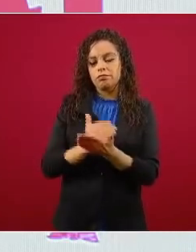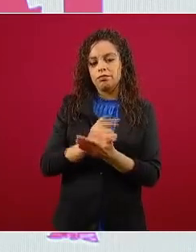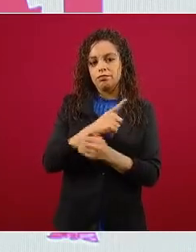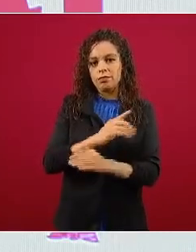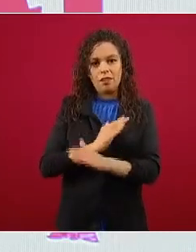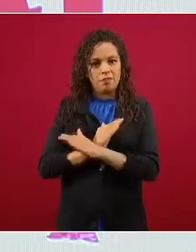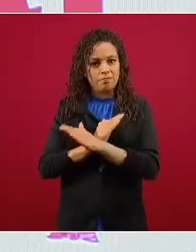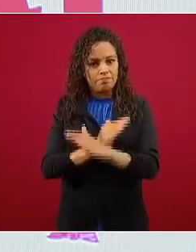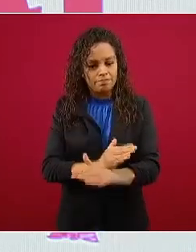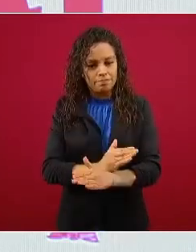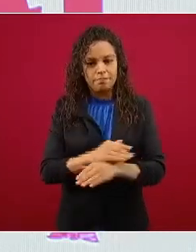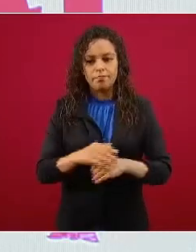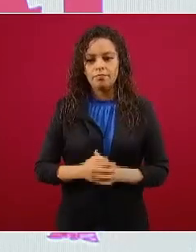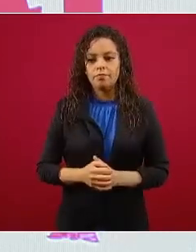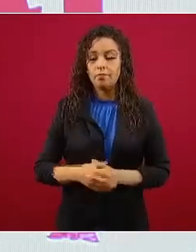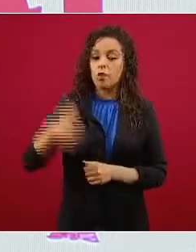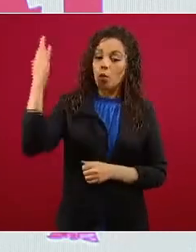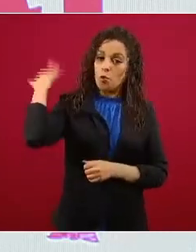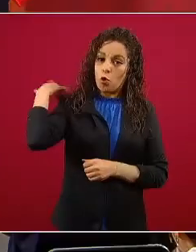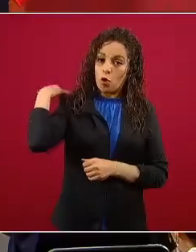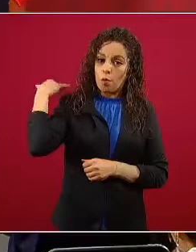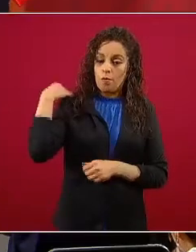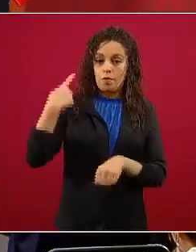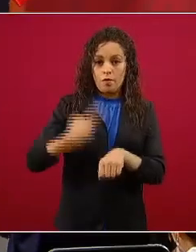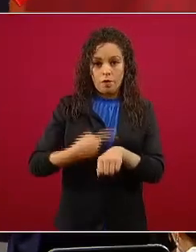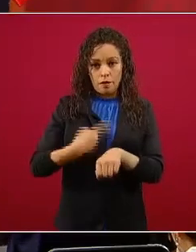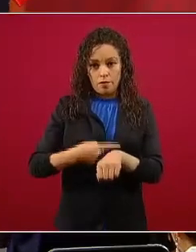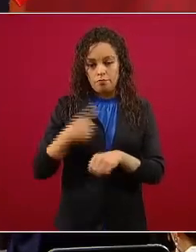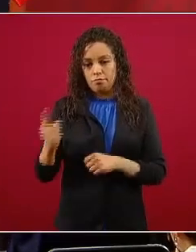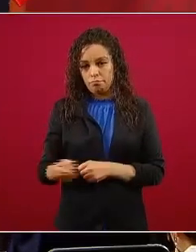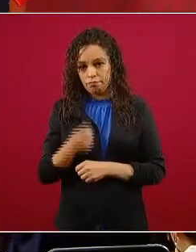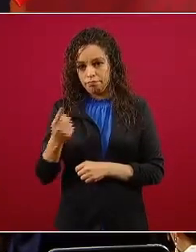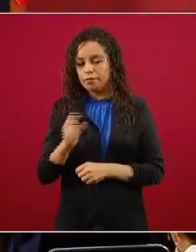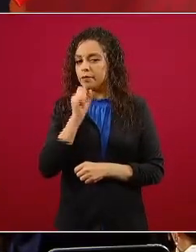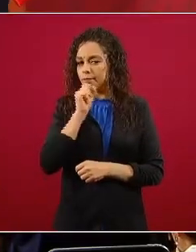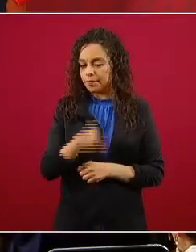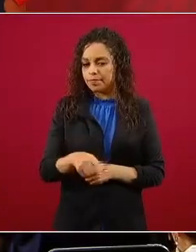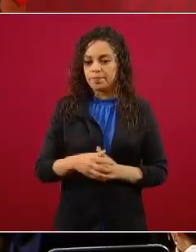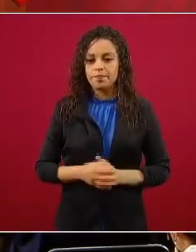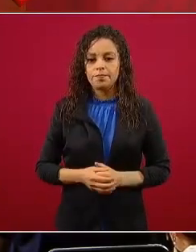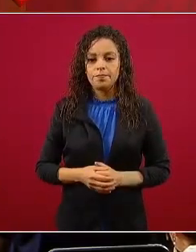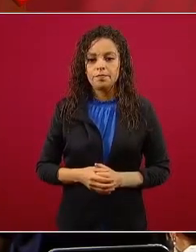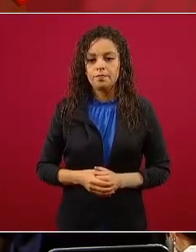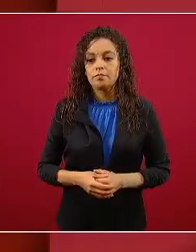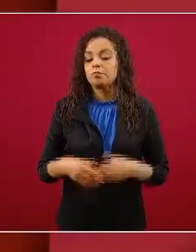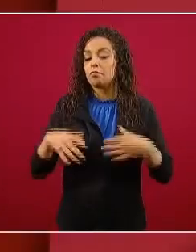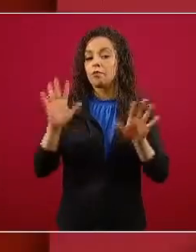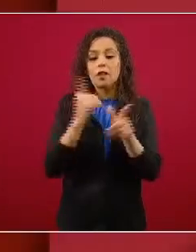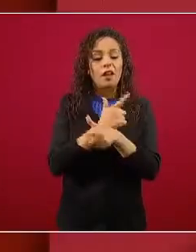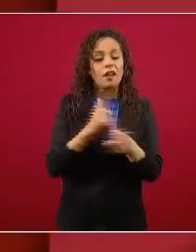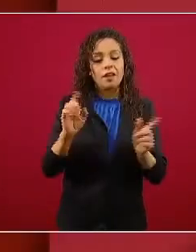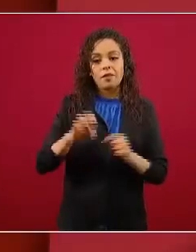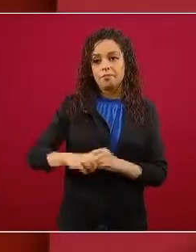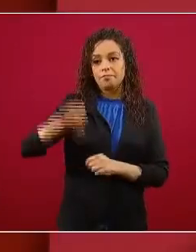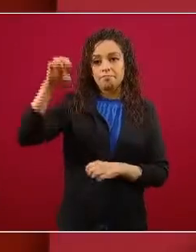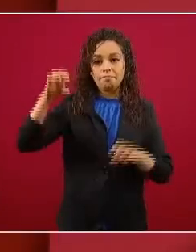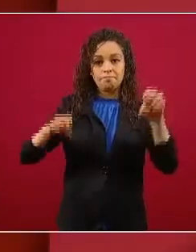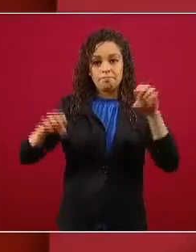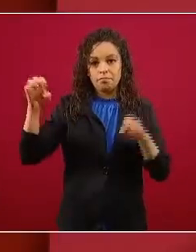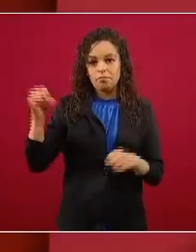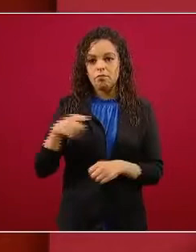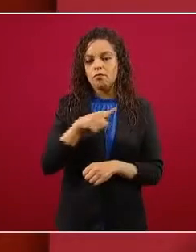cardíaca crónica, pulmonar crónica. Finalmente, personas de cualquier edad, con cualquier situación de